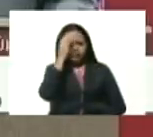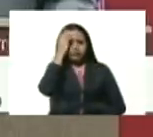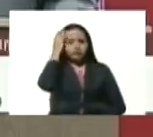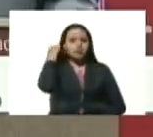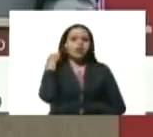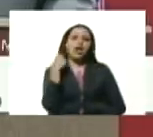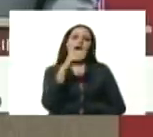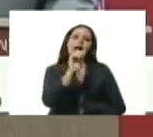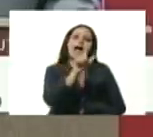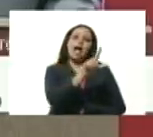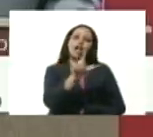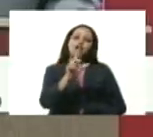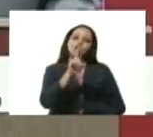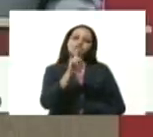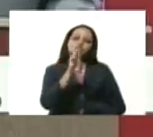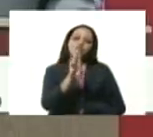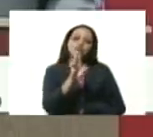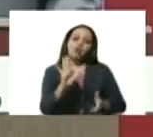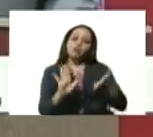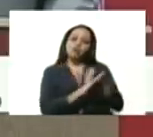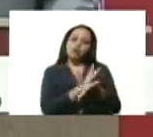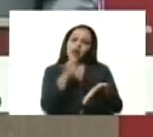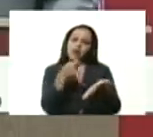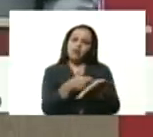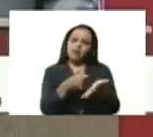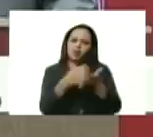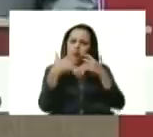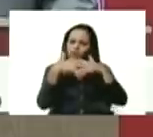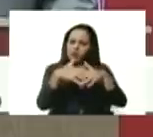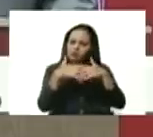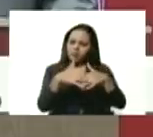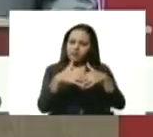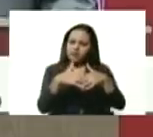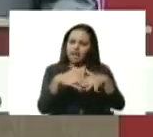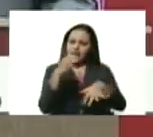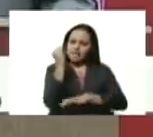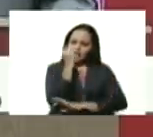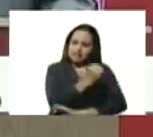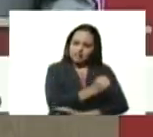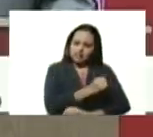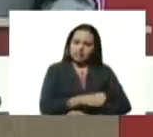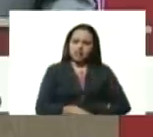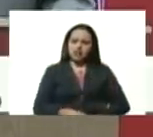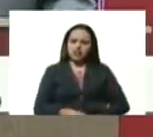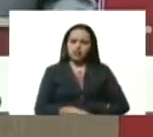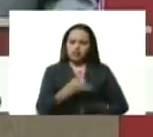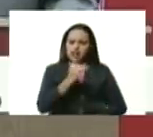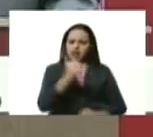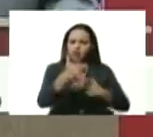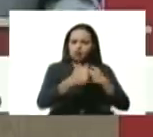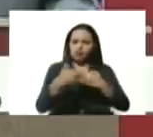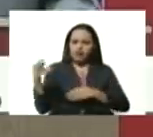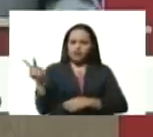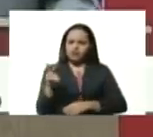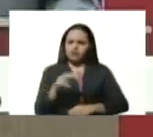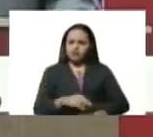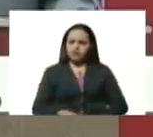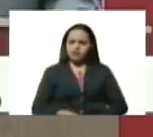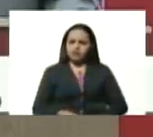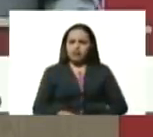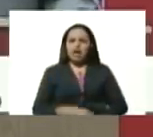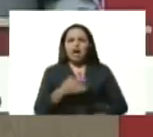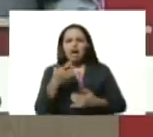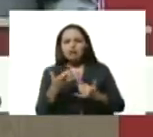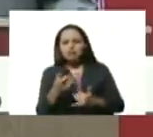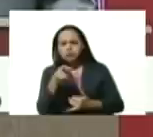Alup, de esta contratación de empresas de mercenarios y asesinos para actuar contra Venezuela. Le